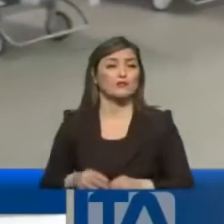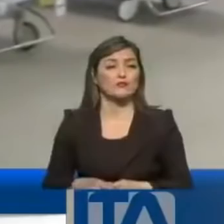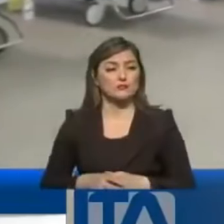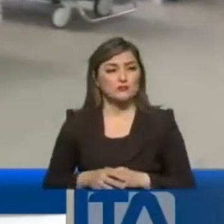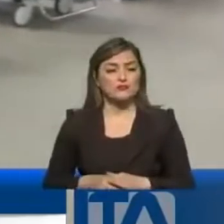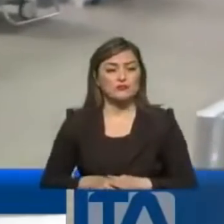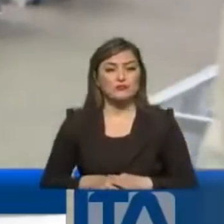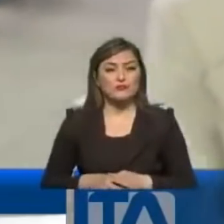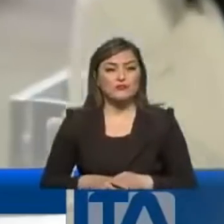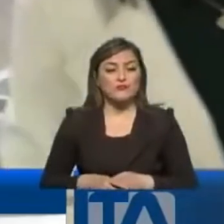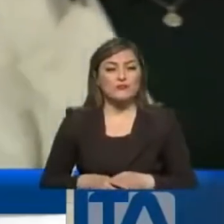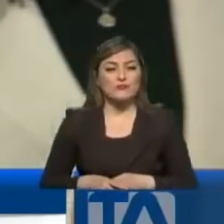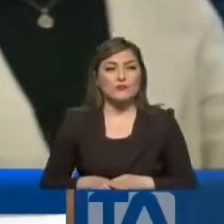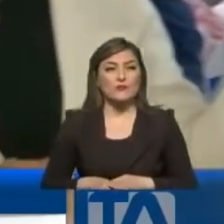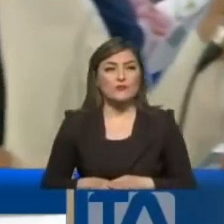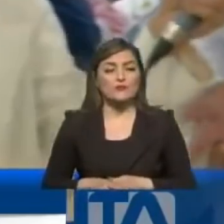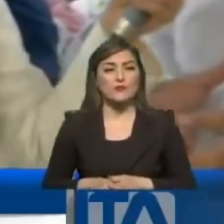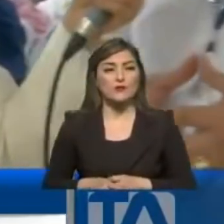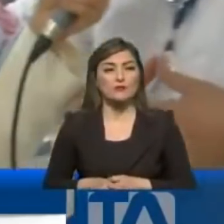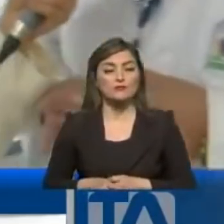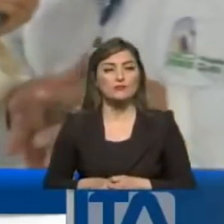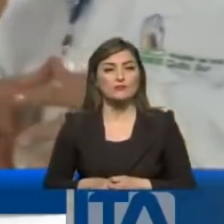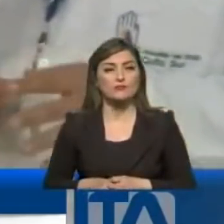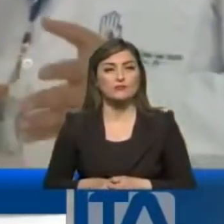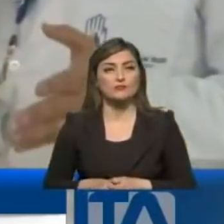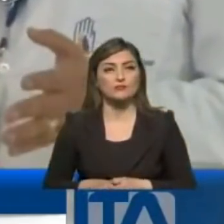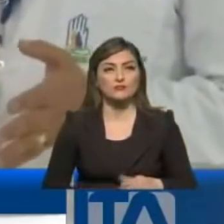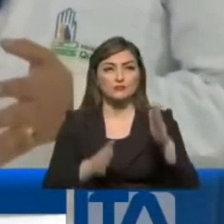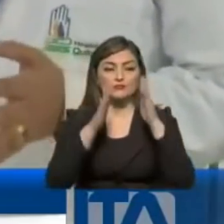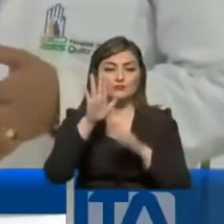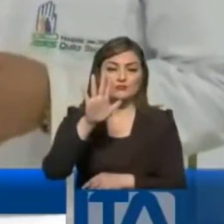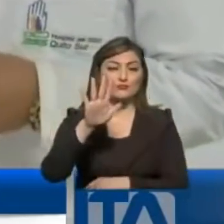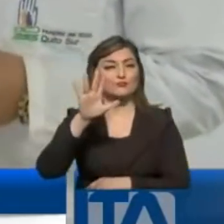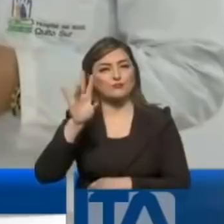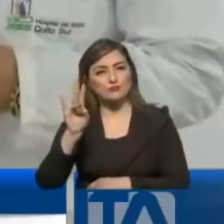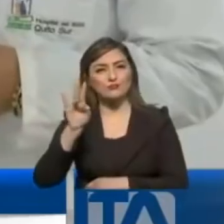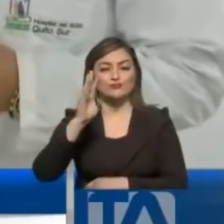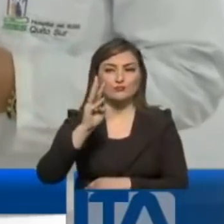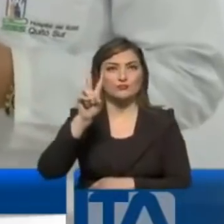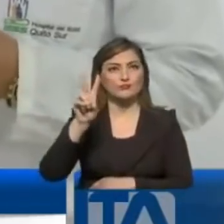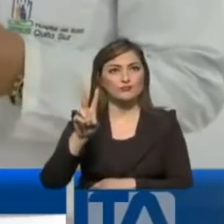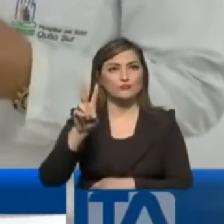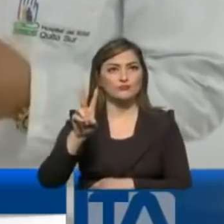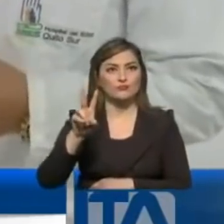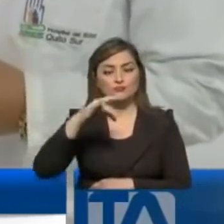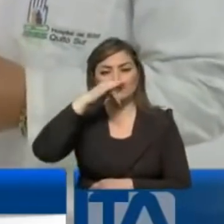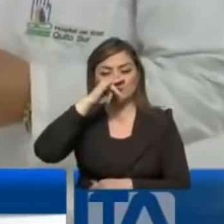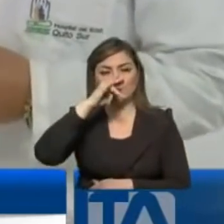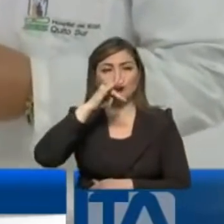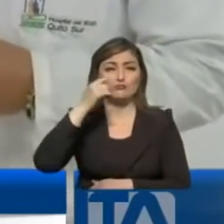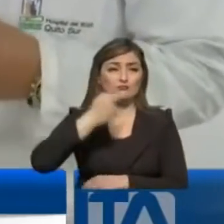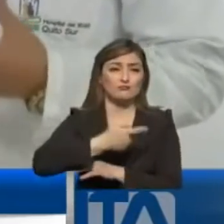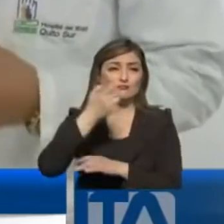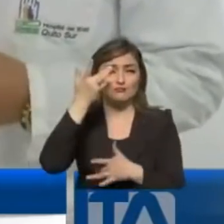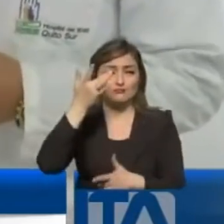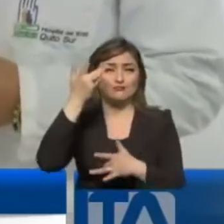a la atención de pacientes pediátricos. Nosotros atendemos entre unos 57 y 62 pacientes pediátricos